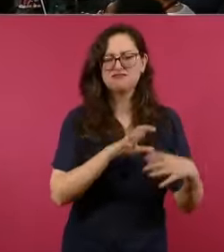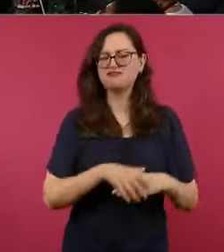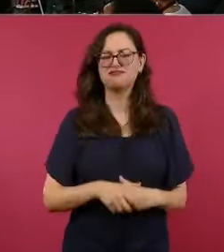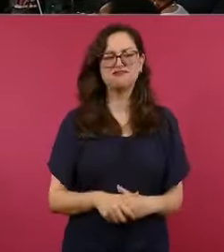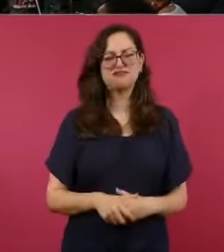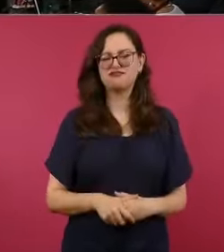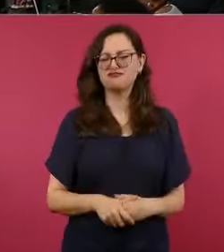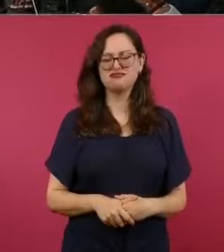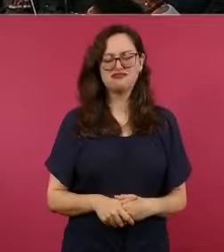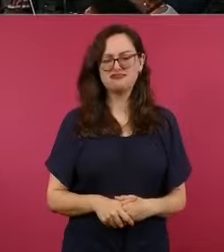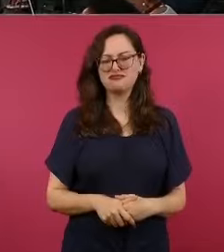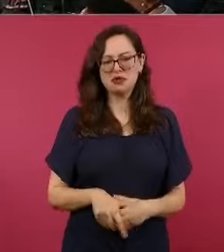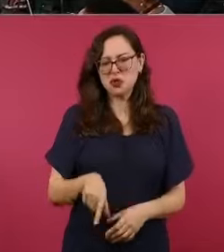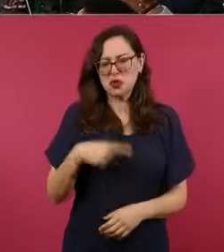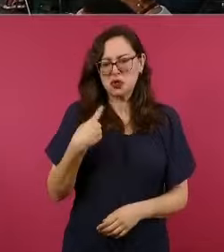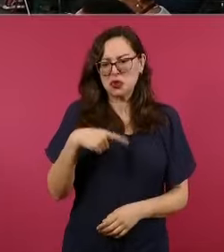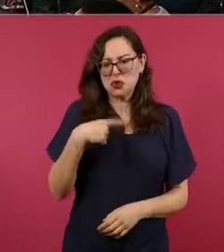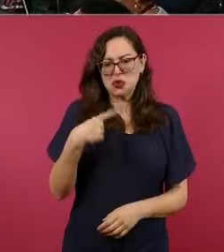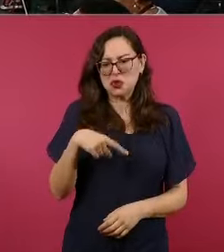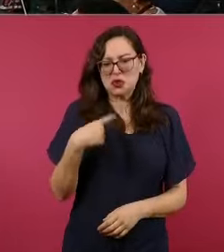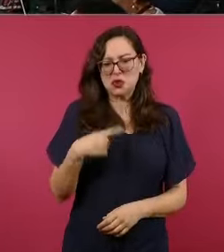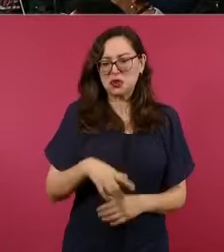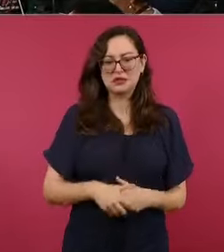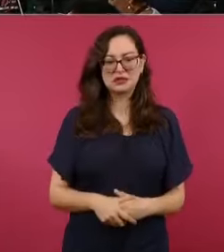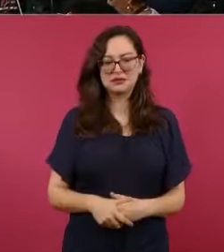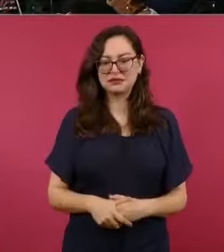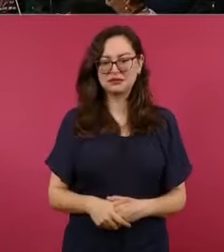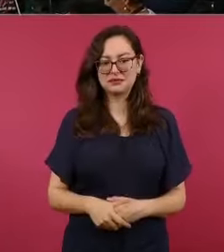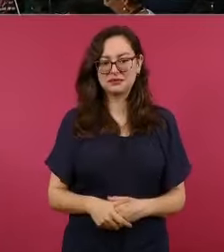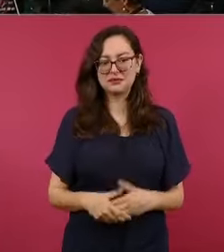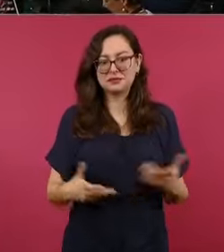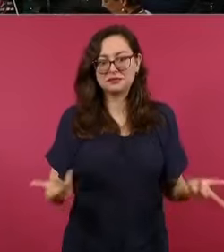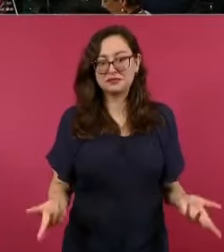está lo de eso de